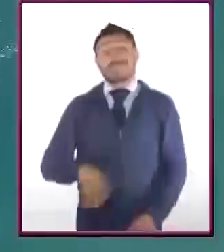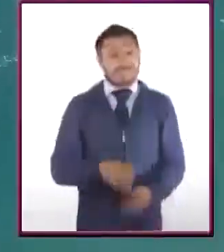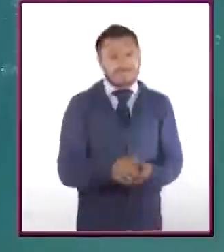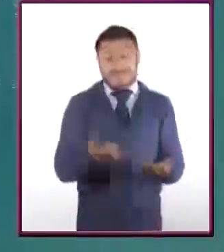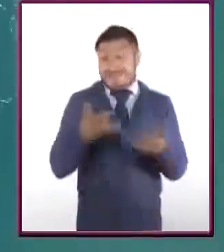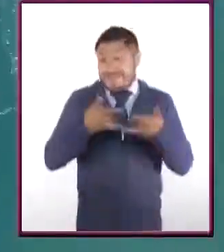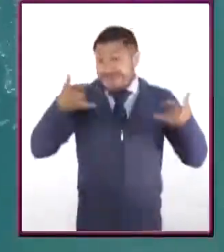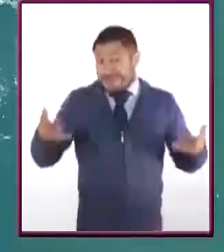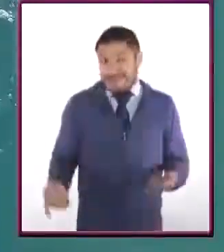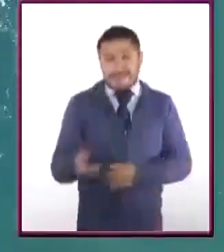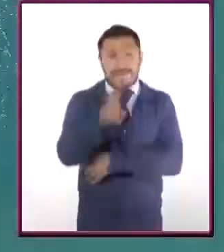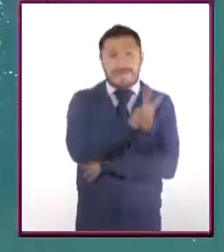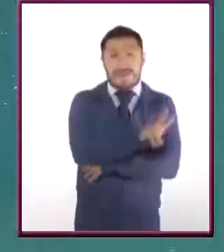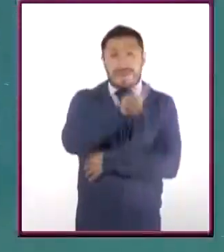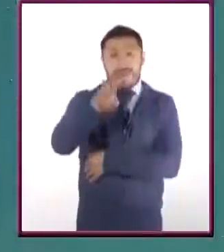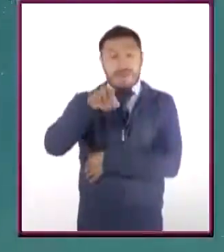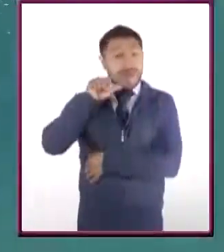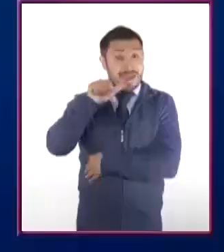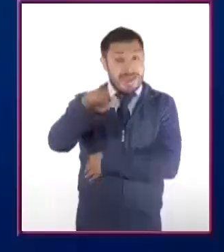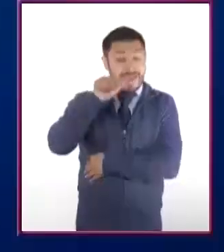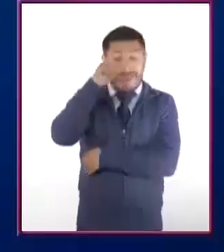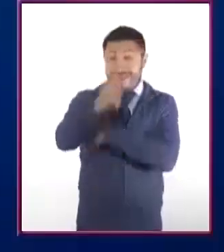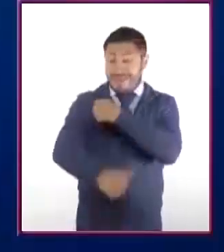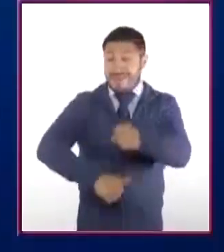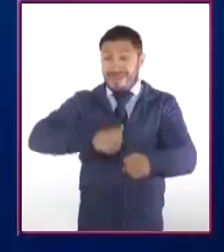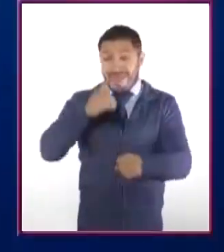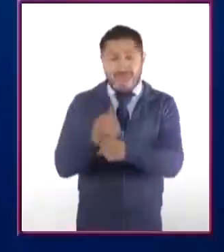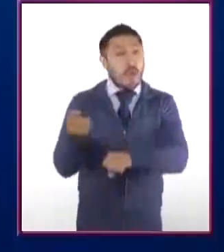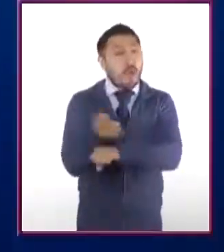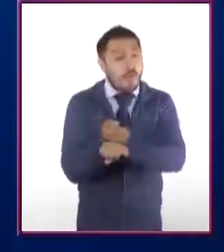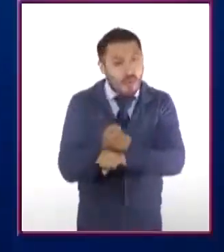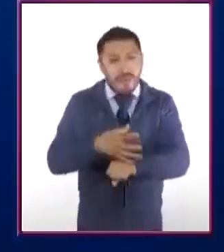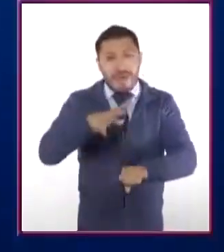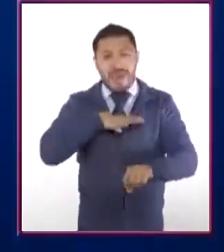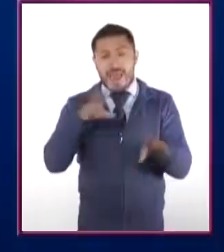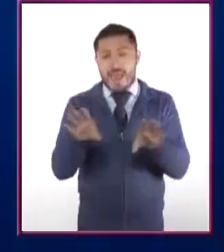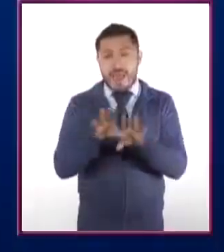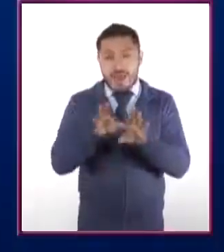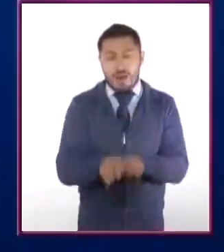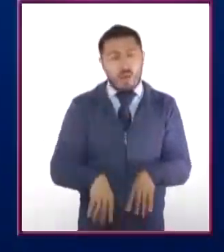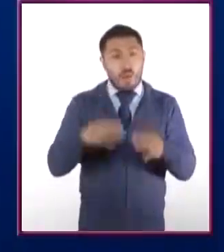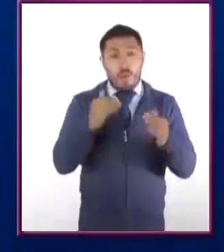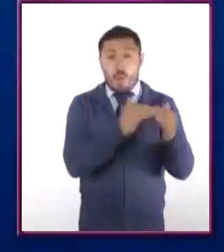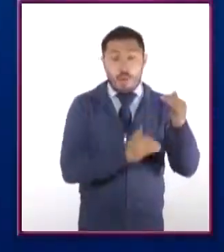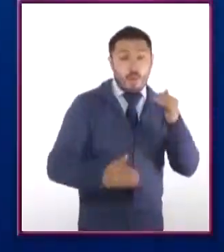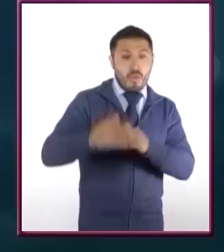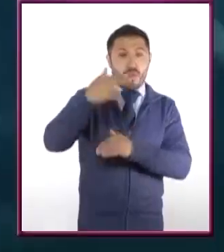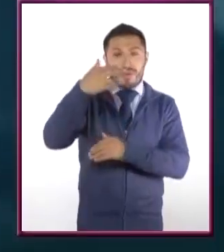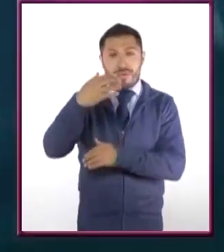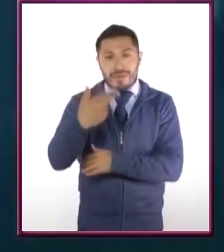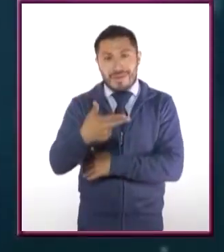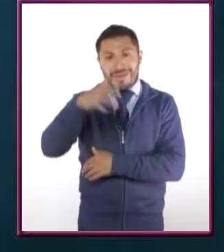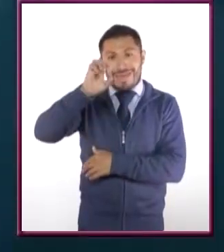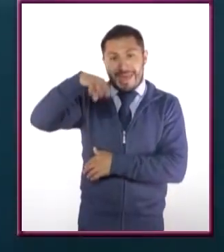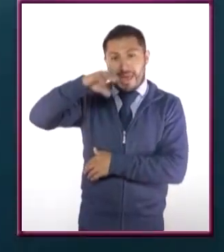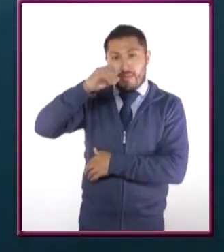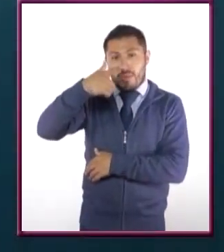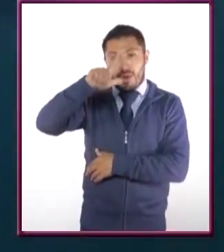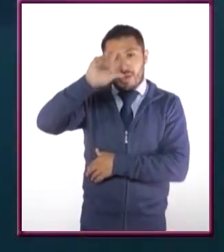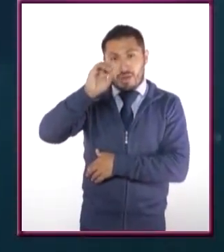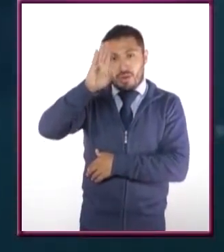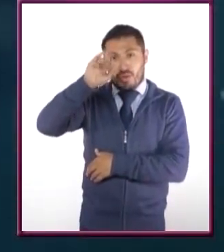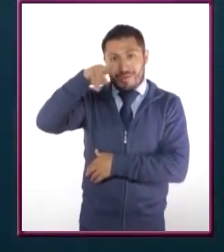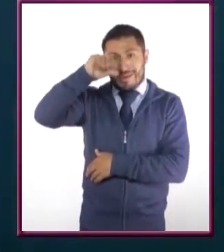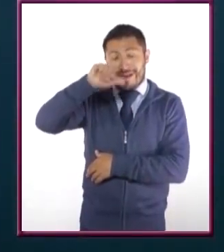de 216 años, su sangre tiene concentraciones muy altas de hemoglobina, lo que les permite